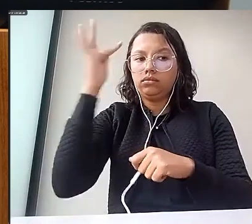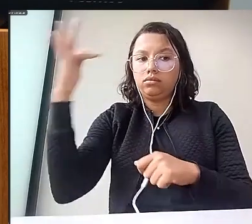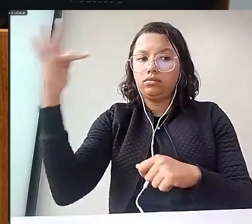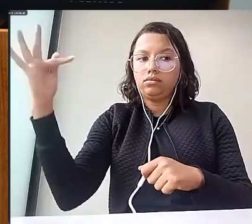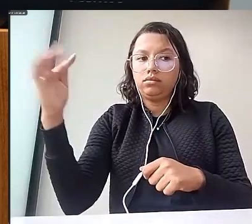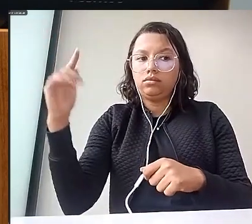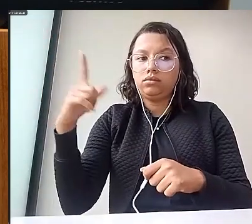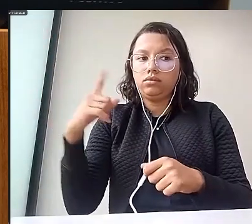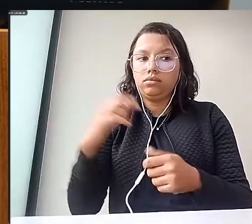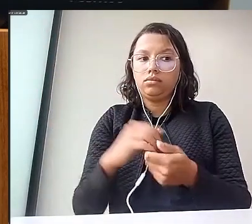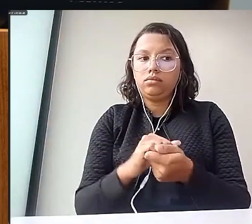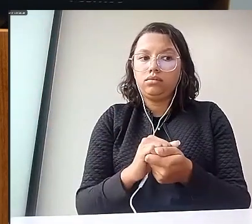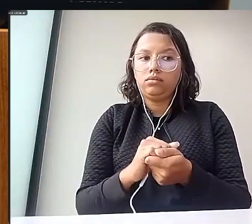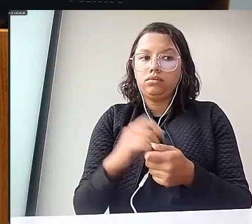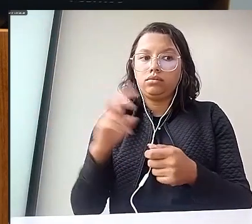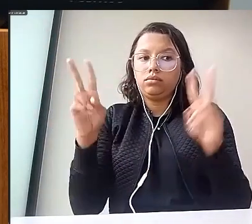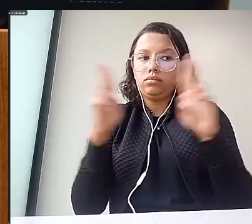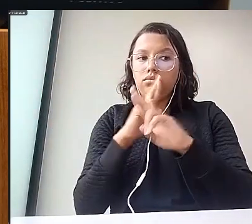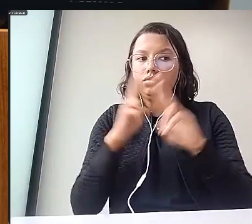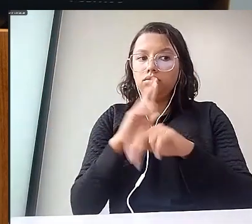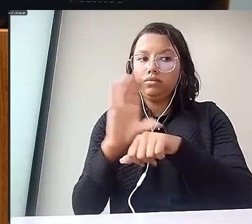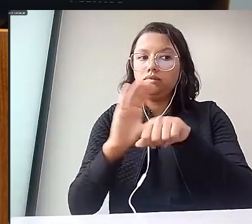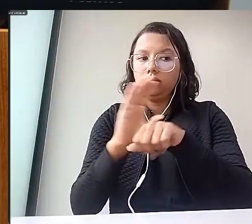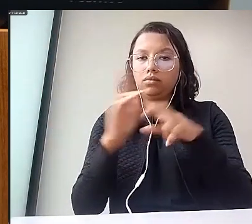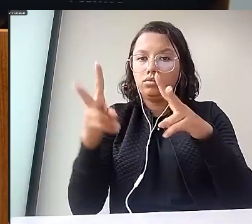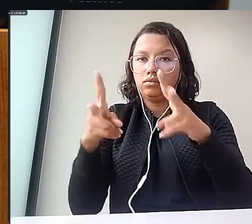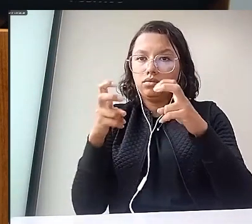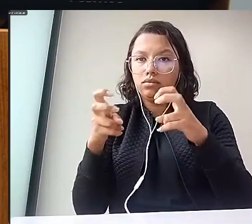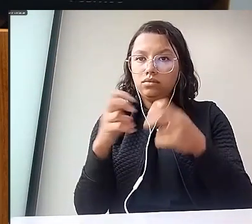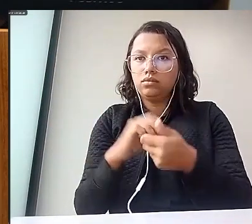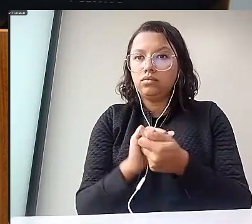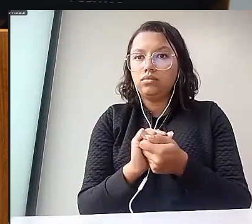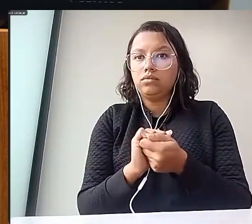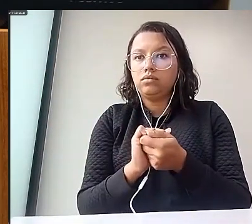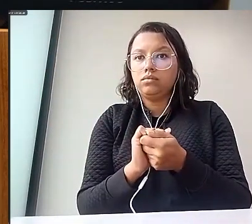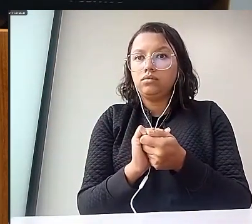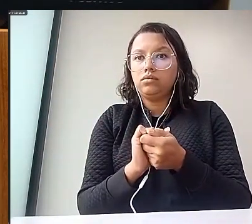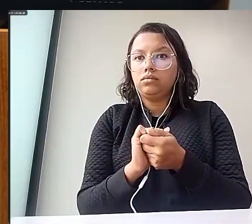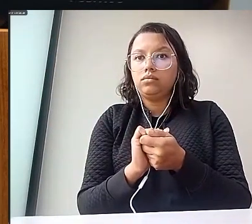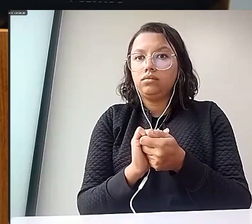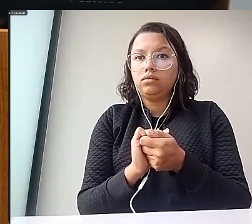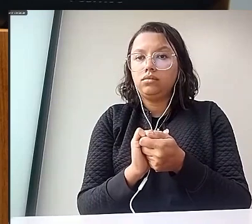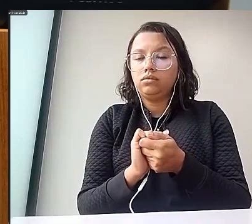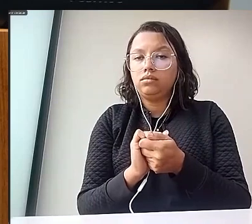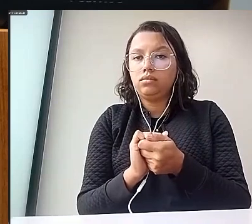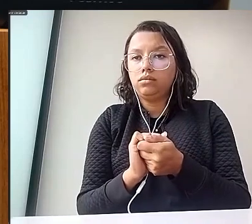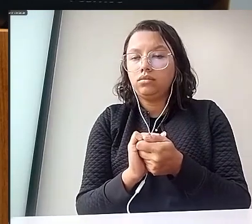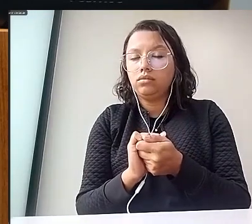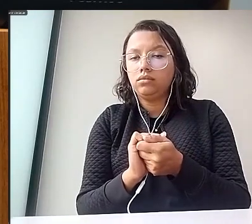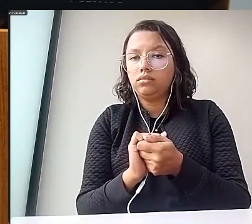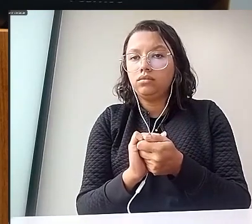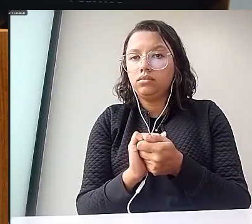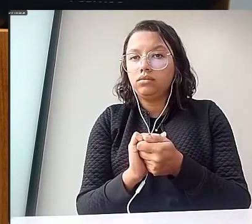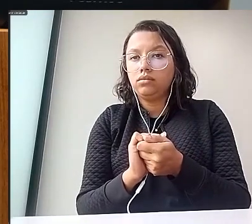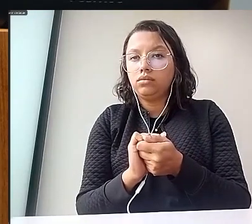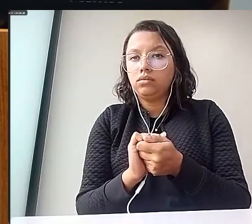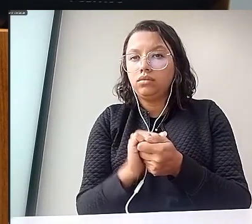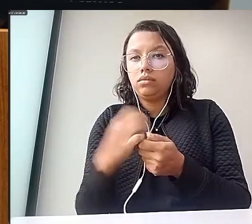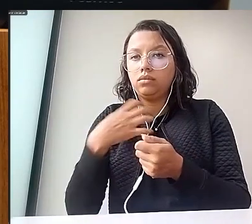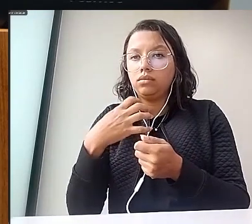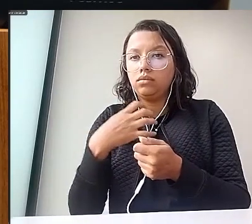Consejo Constitucional considera que los tratados no pertenecen al bloque de constitucionalidad, de modo que